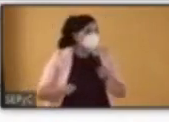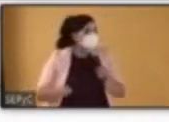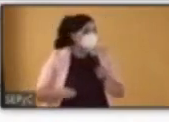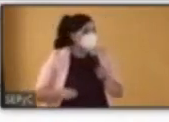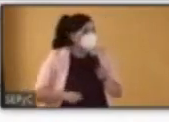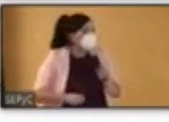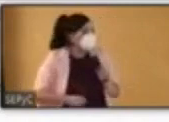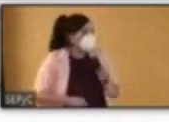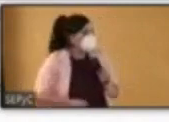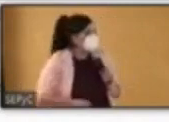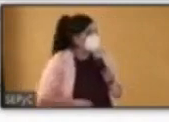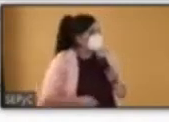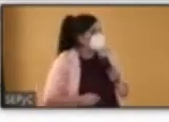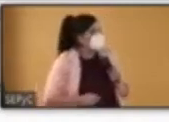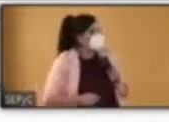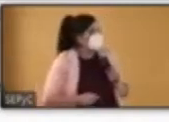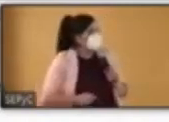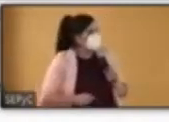va a permitir el llenado.